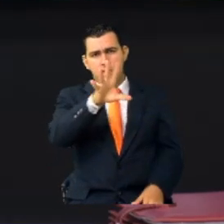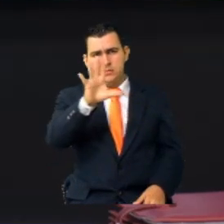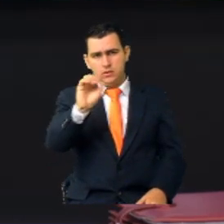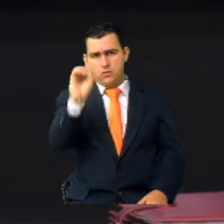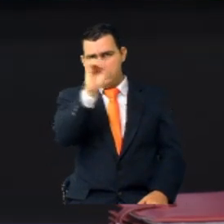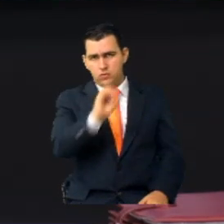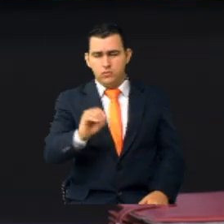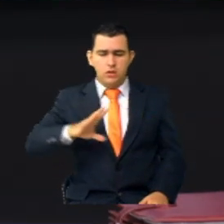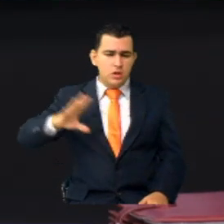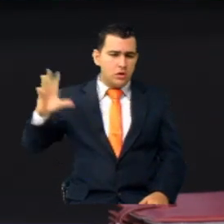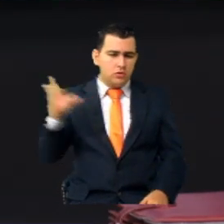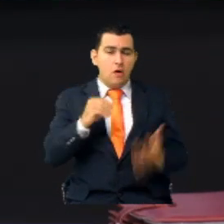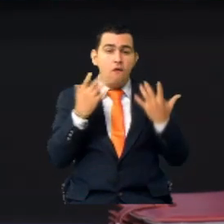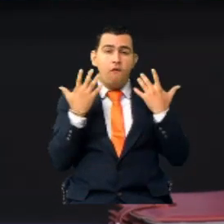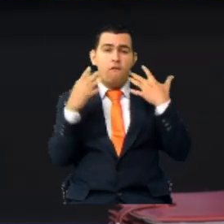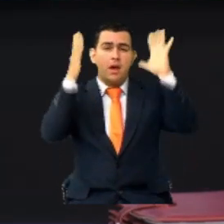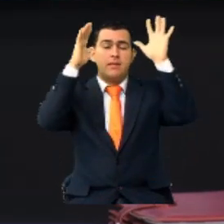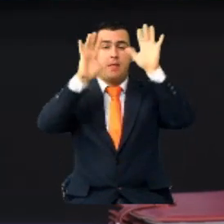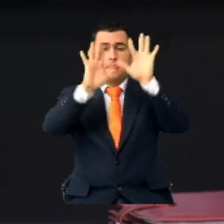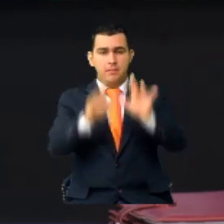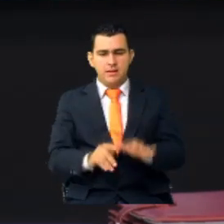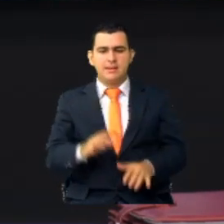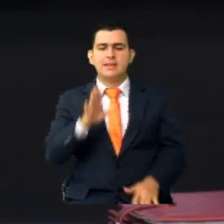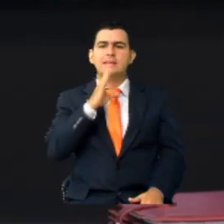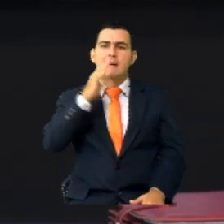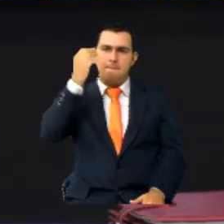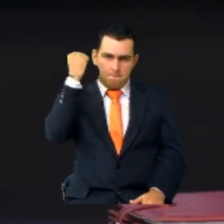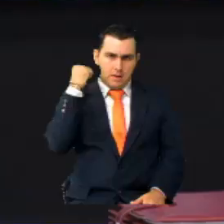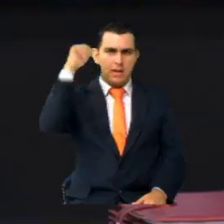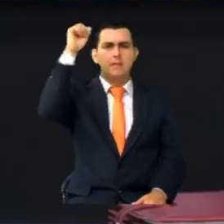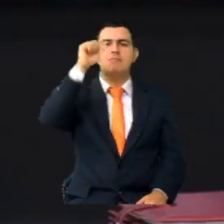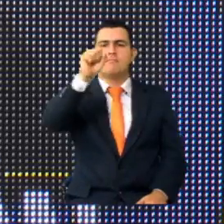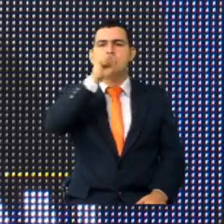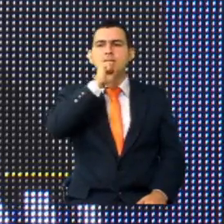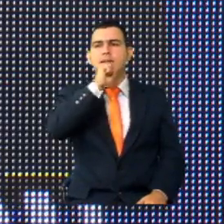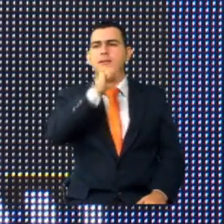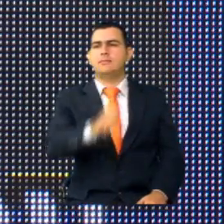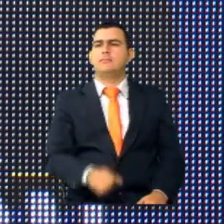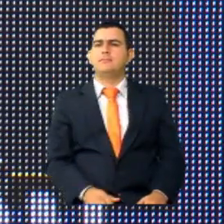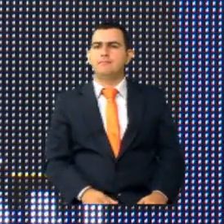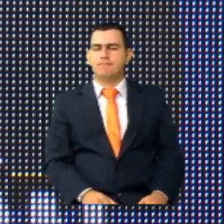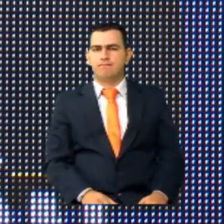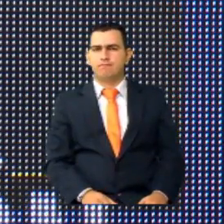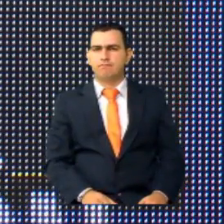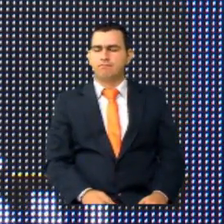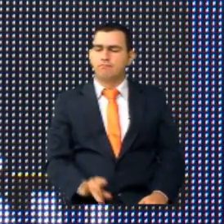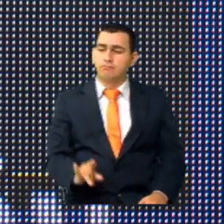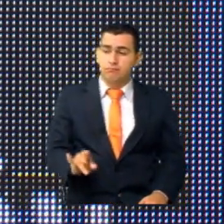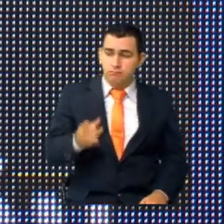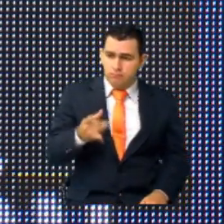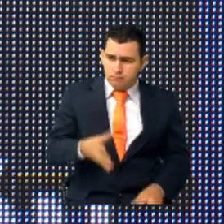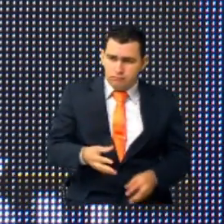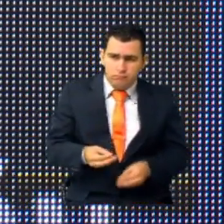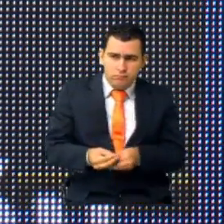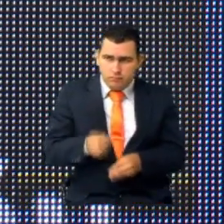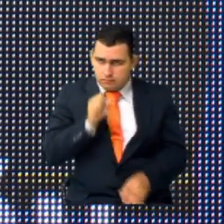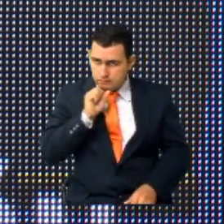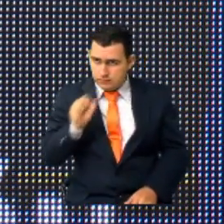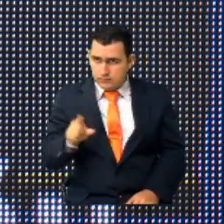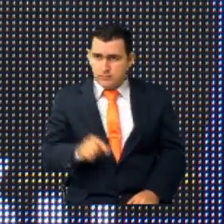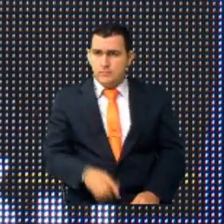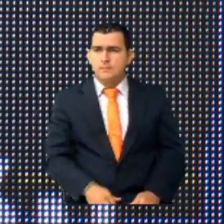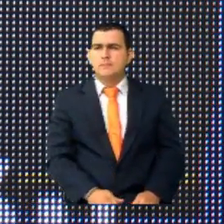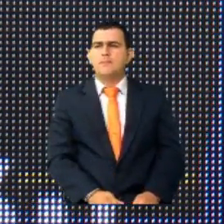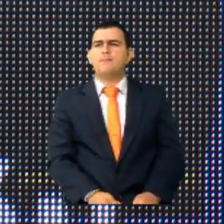fiesta de la democracia y la transparencia, la que va a ganar es Barrancabermeja. Es momento para la contrapregunta por parte de la